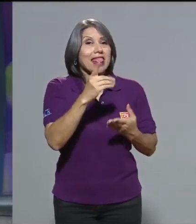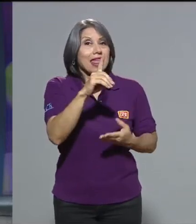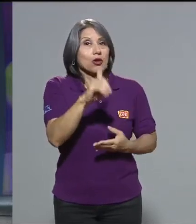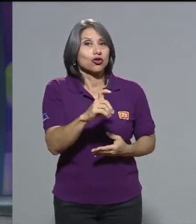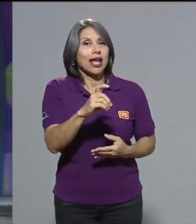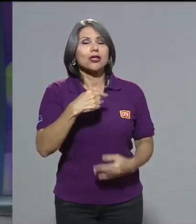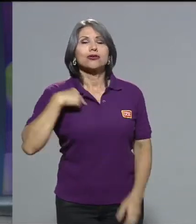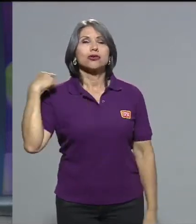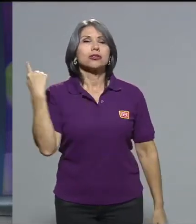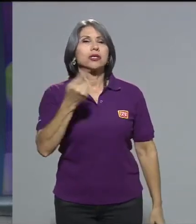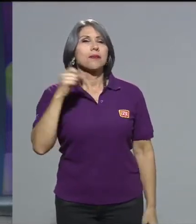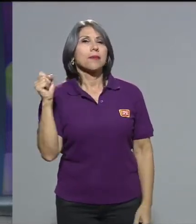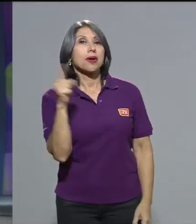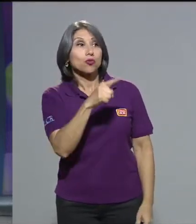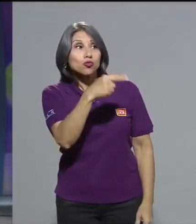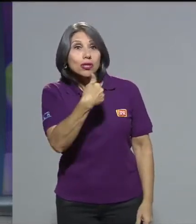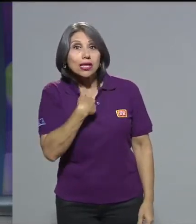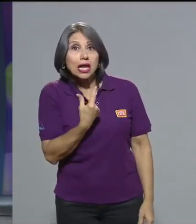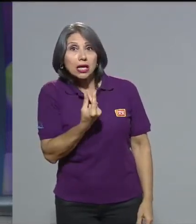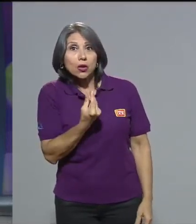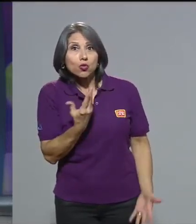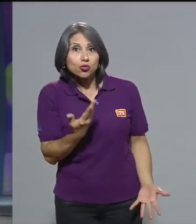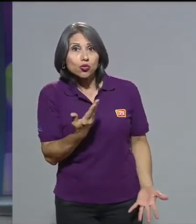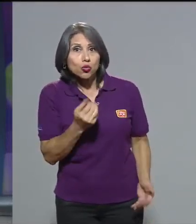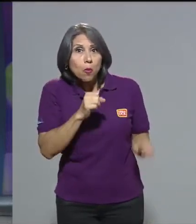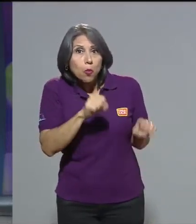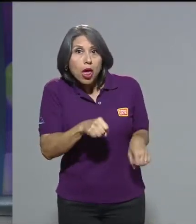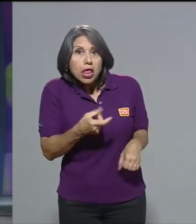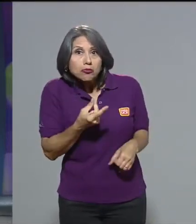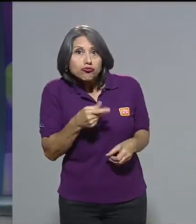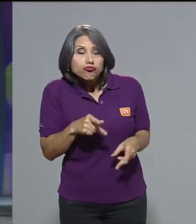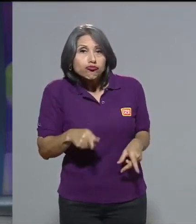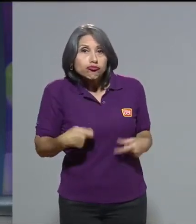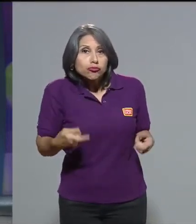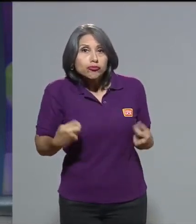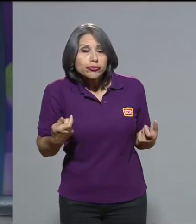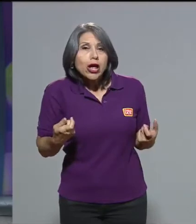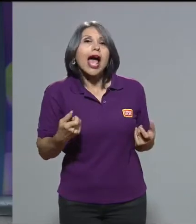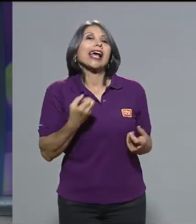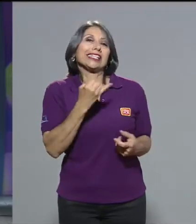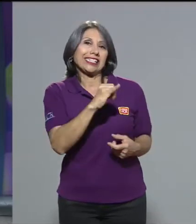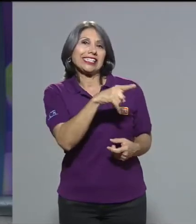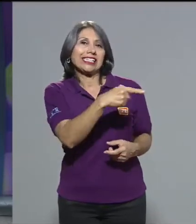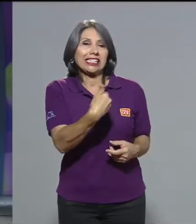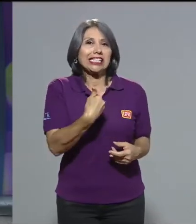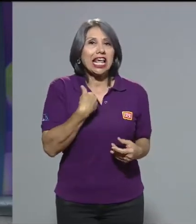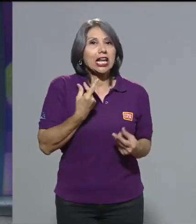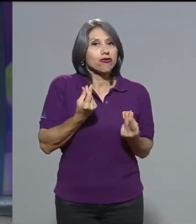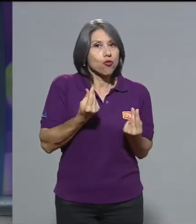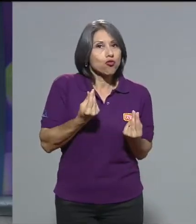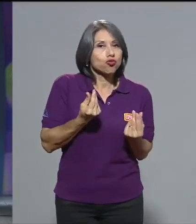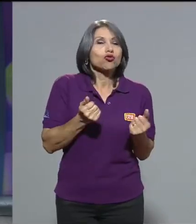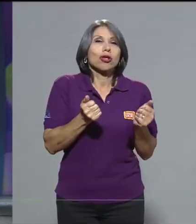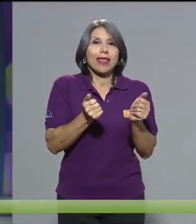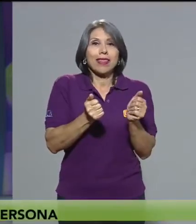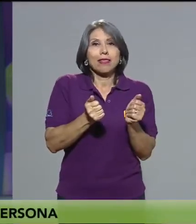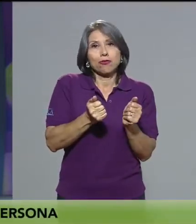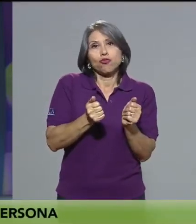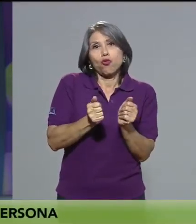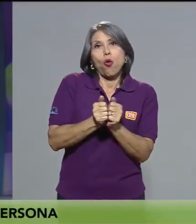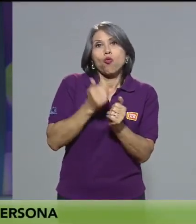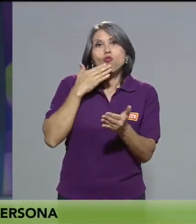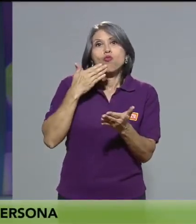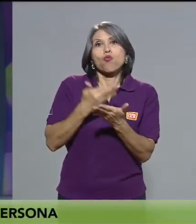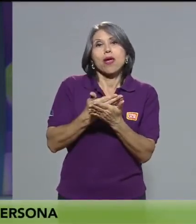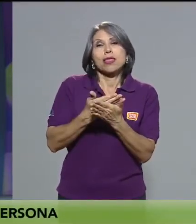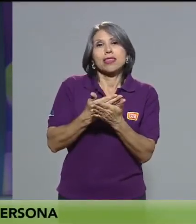recursos? Si tiene recursos, entonces definitivamente, y viene con un buen diagnóstico y le dicen que tiene